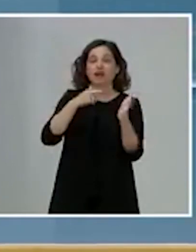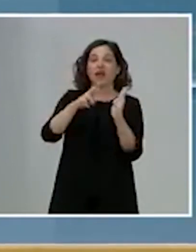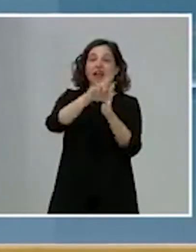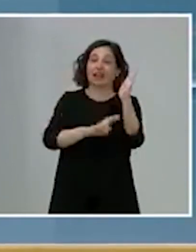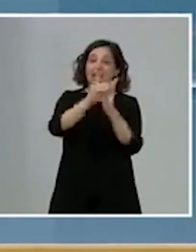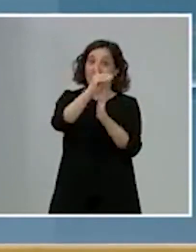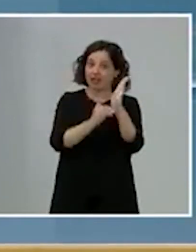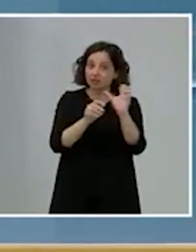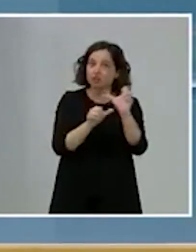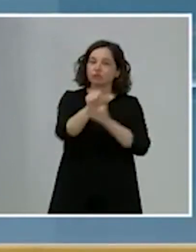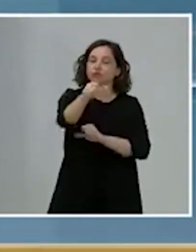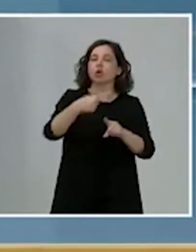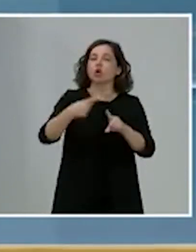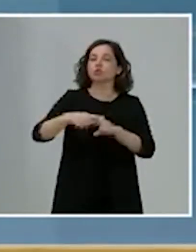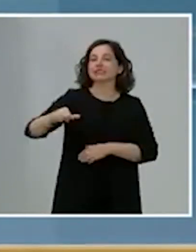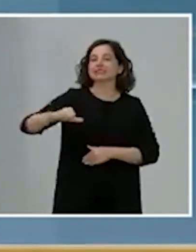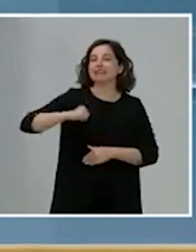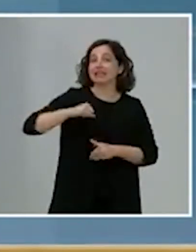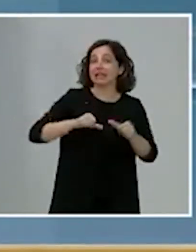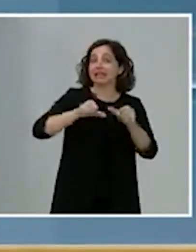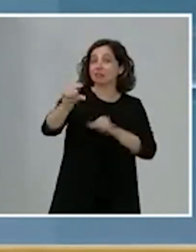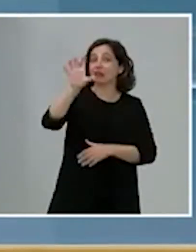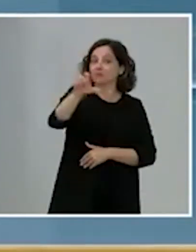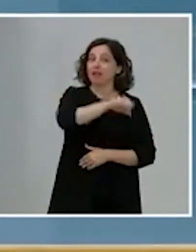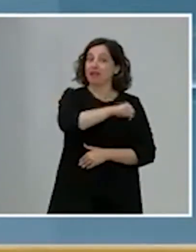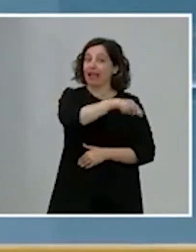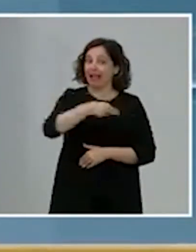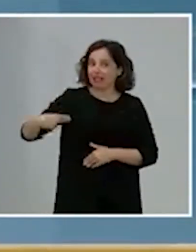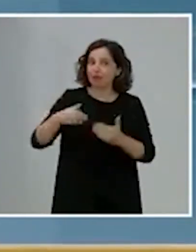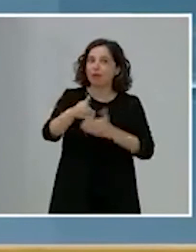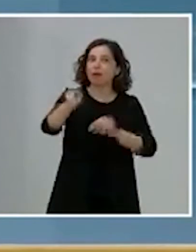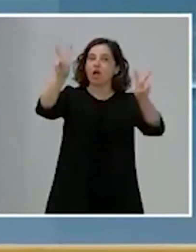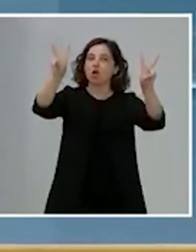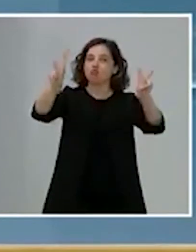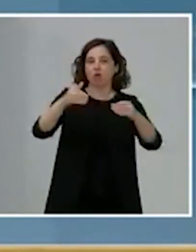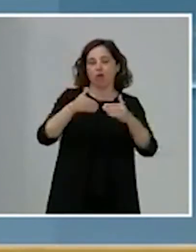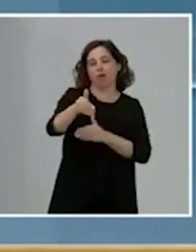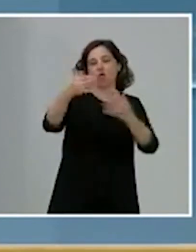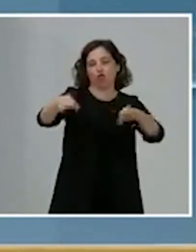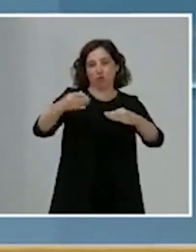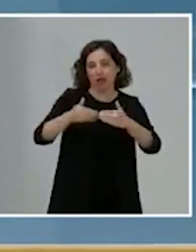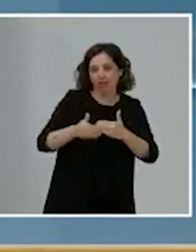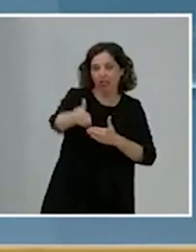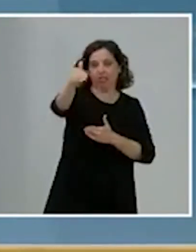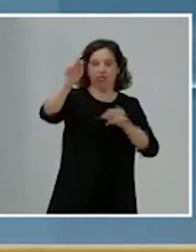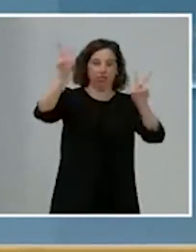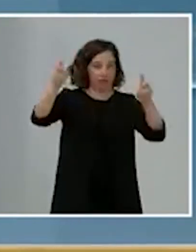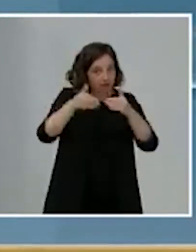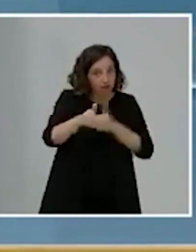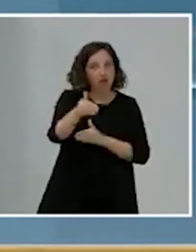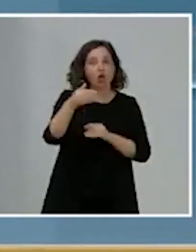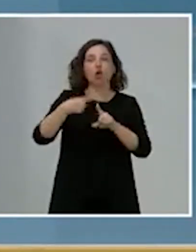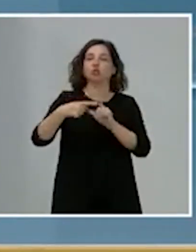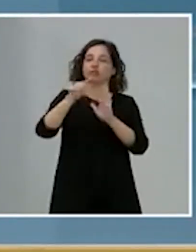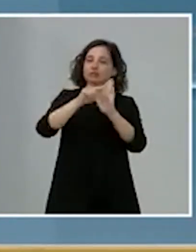que se establecen las medidas sanitarias aplicables en la Comunidad Autónoma de Cantabria durante el periodo de la llamada